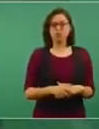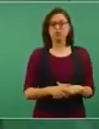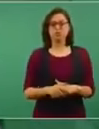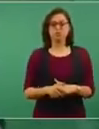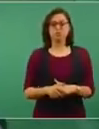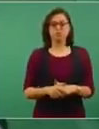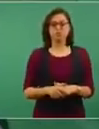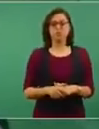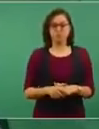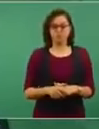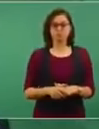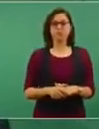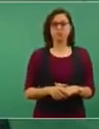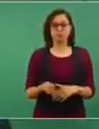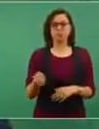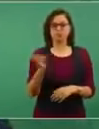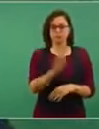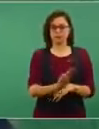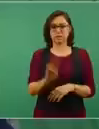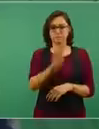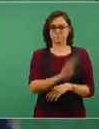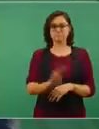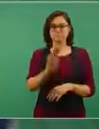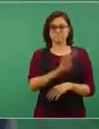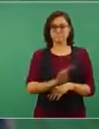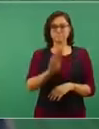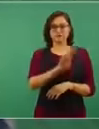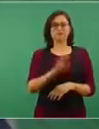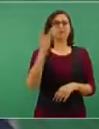Sí, es un miércoles, ya la